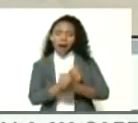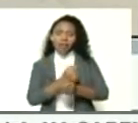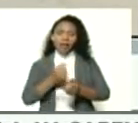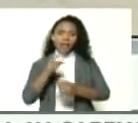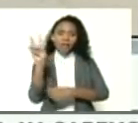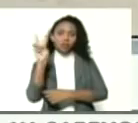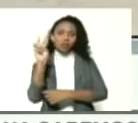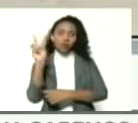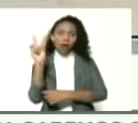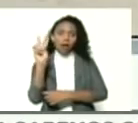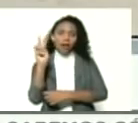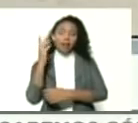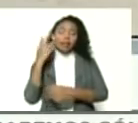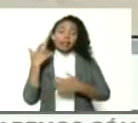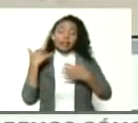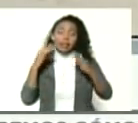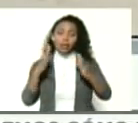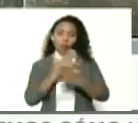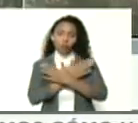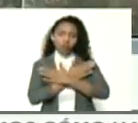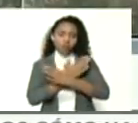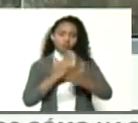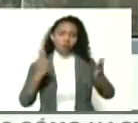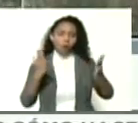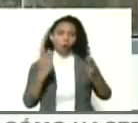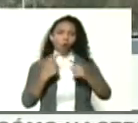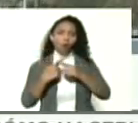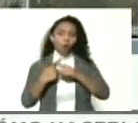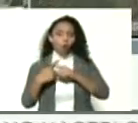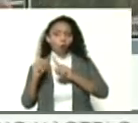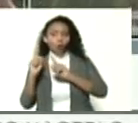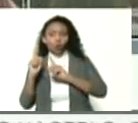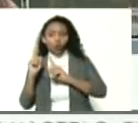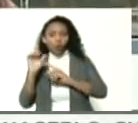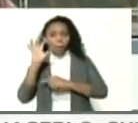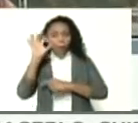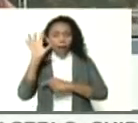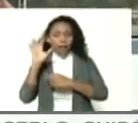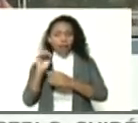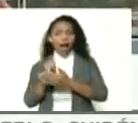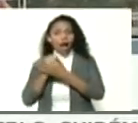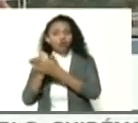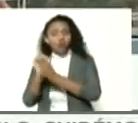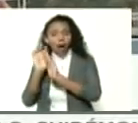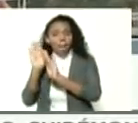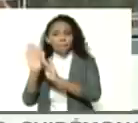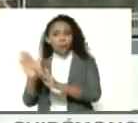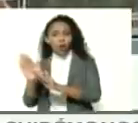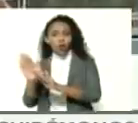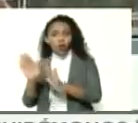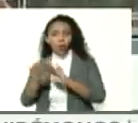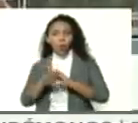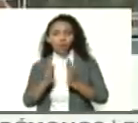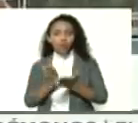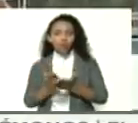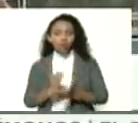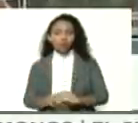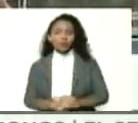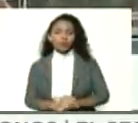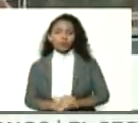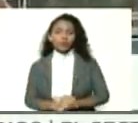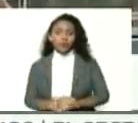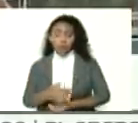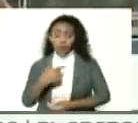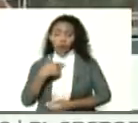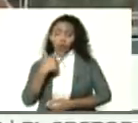Venezuela siendo solidarios con otro país del mundo. Y lo